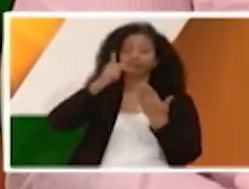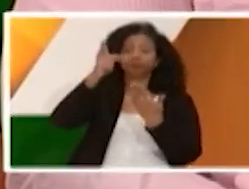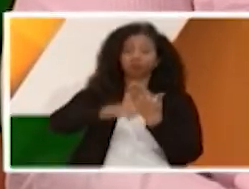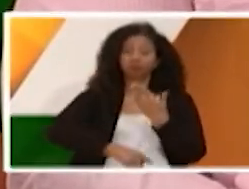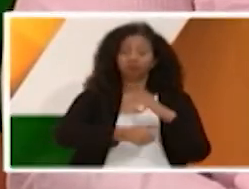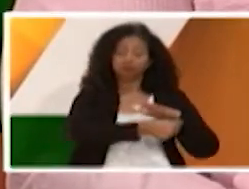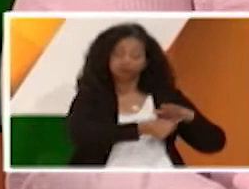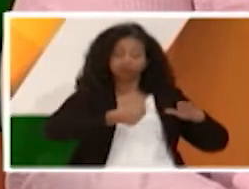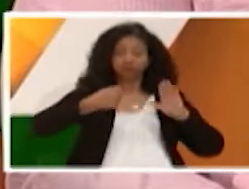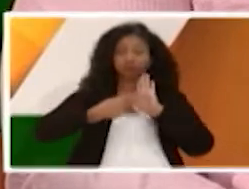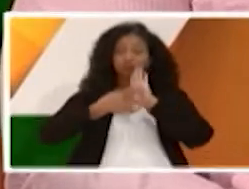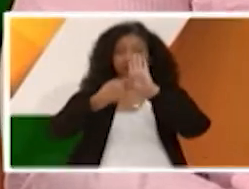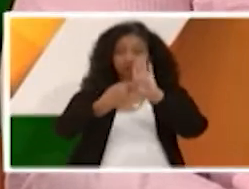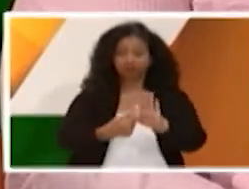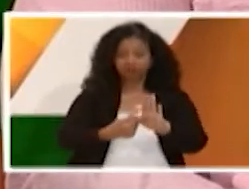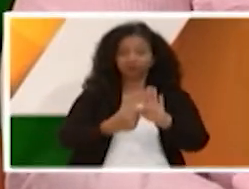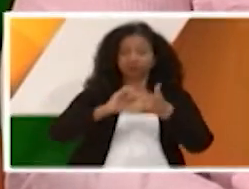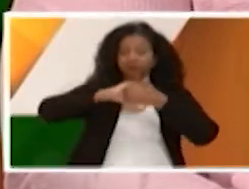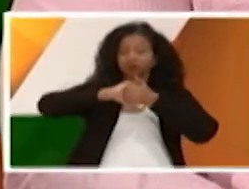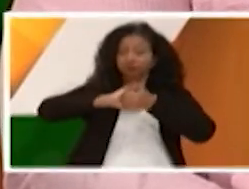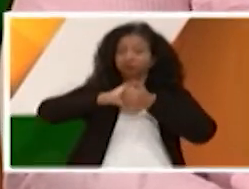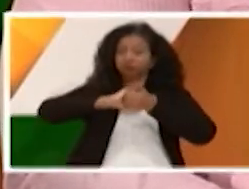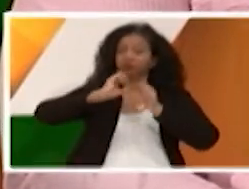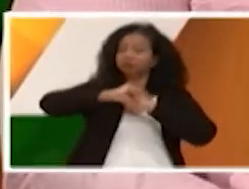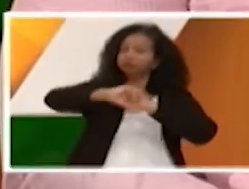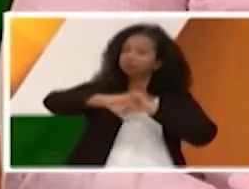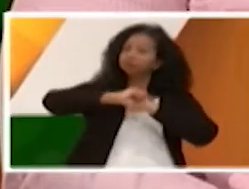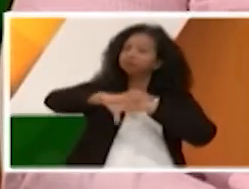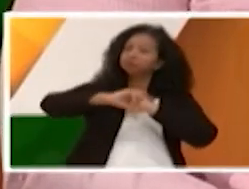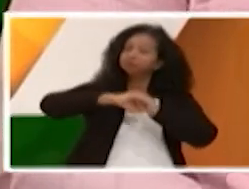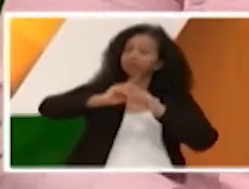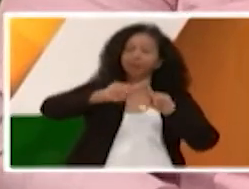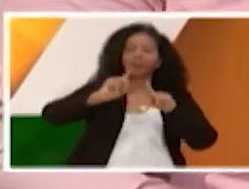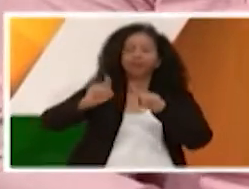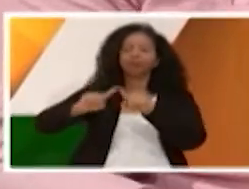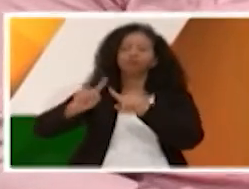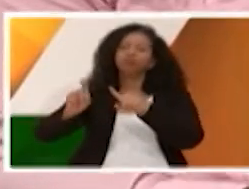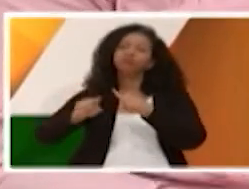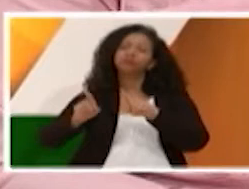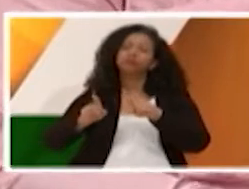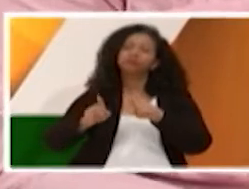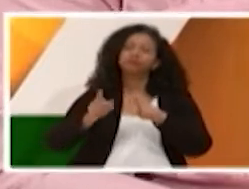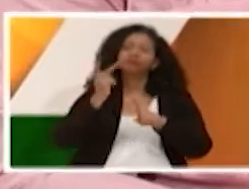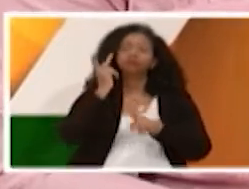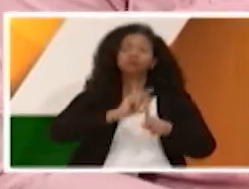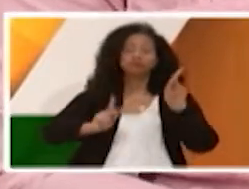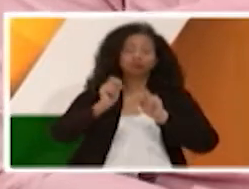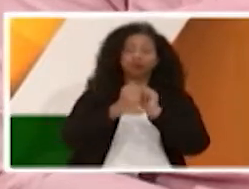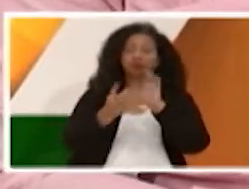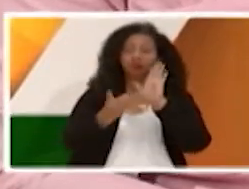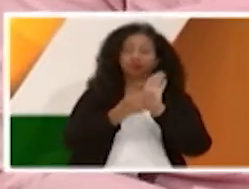del Escondite, que promueve el CONADI, se han hecho muchas visibilizaciones de personas con